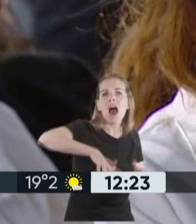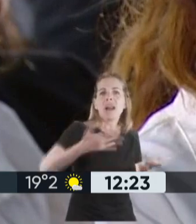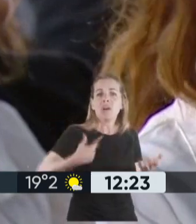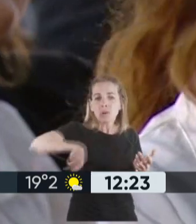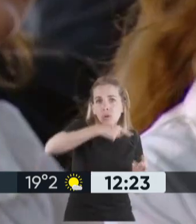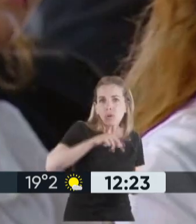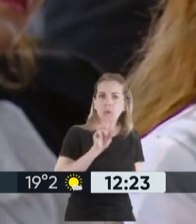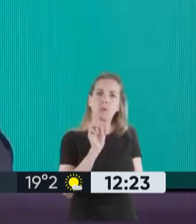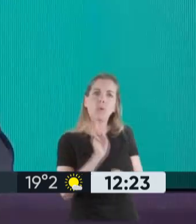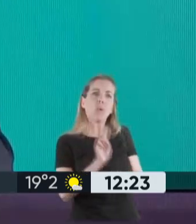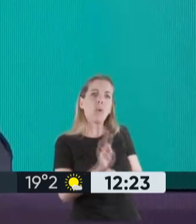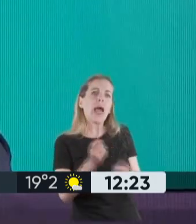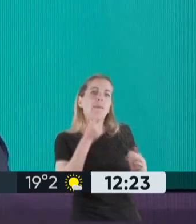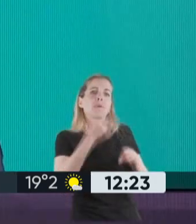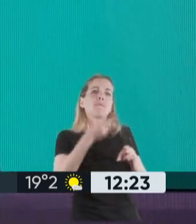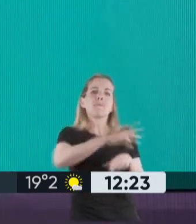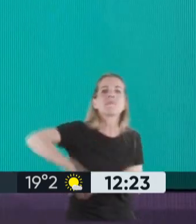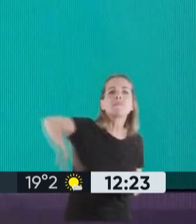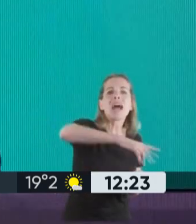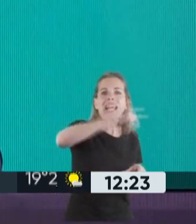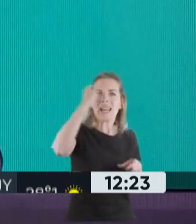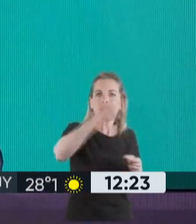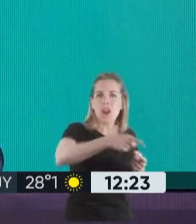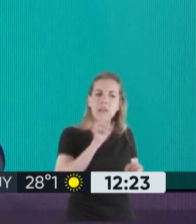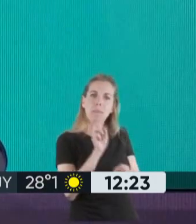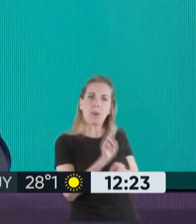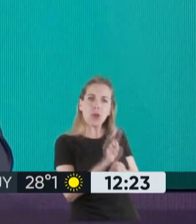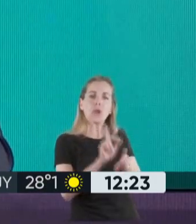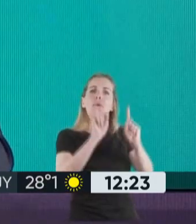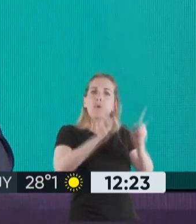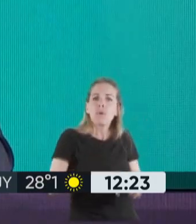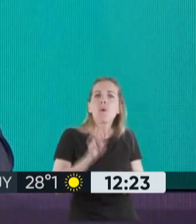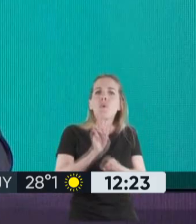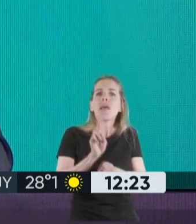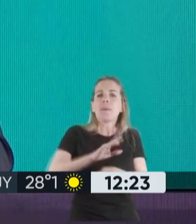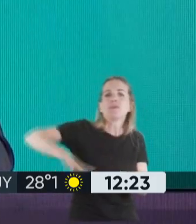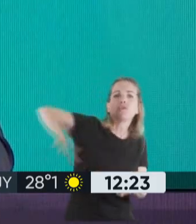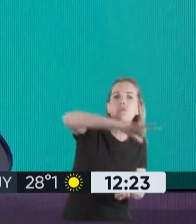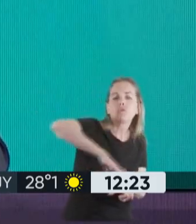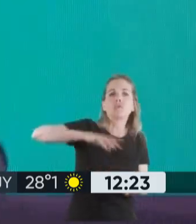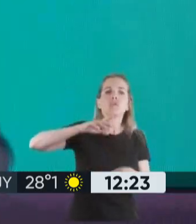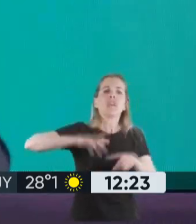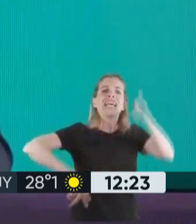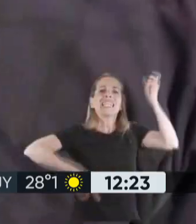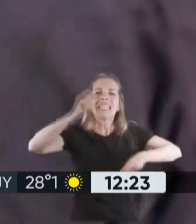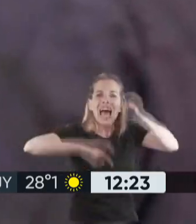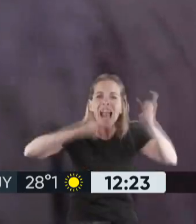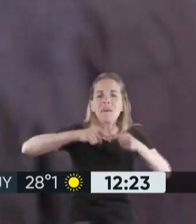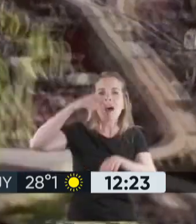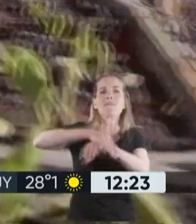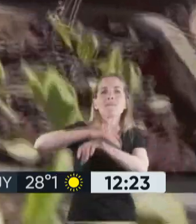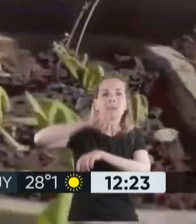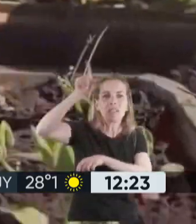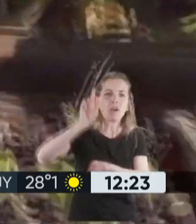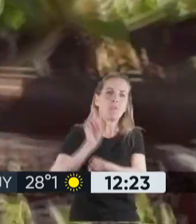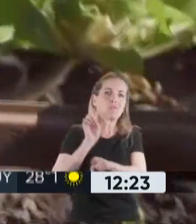Somos los que cuidamos los parques nacionales, somos los que cuidamos el monte chaqueño, somos los que cuidamos la selva misionera y somos los que